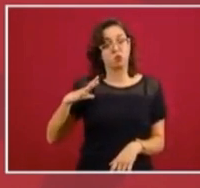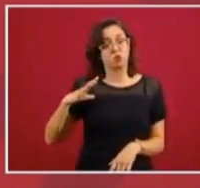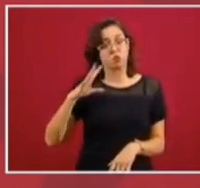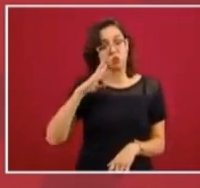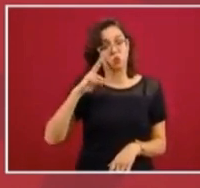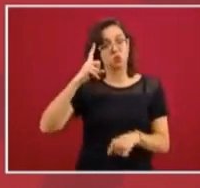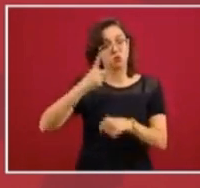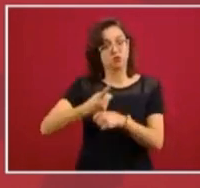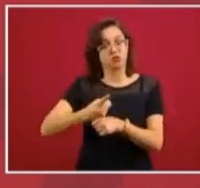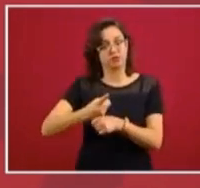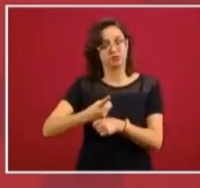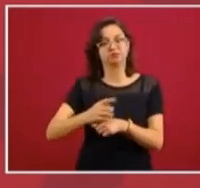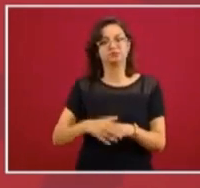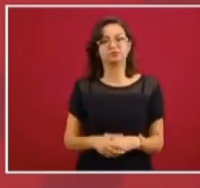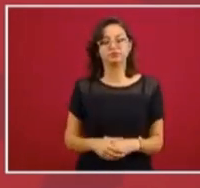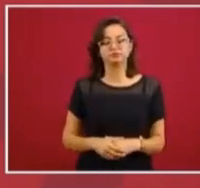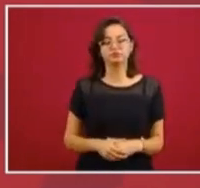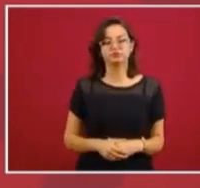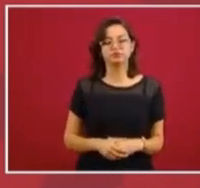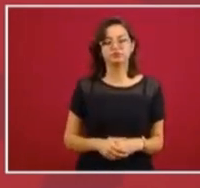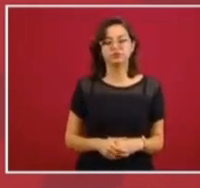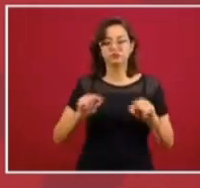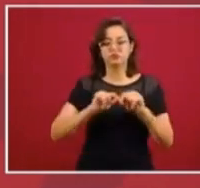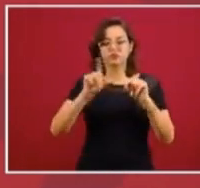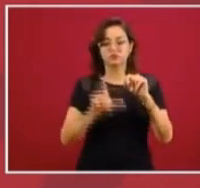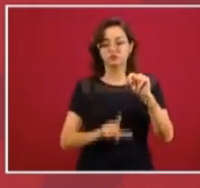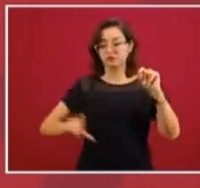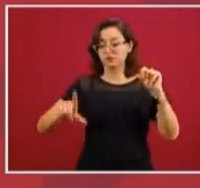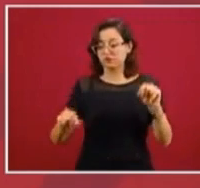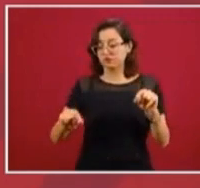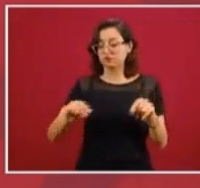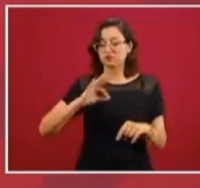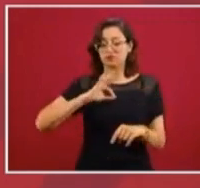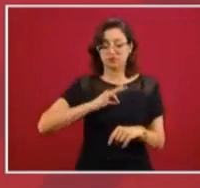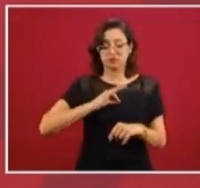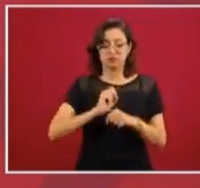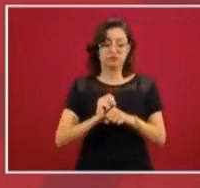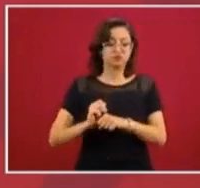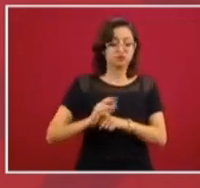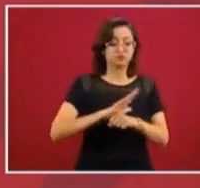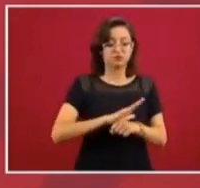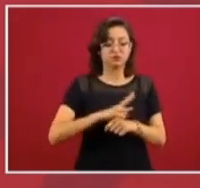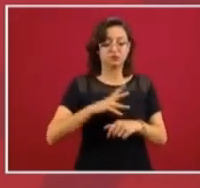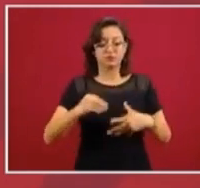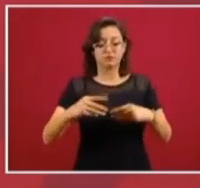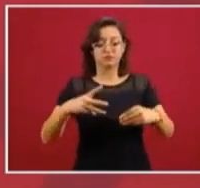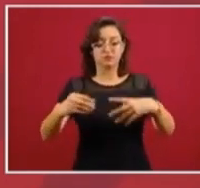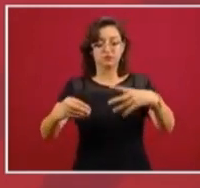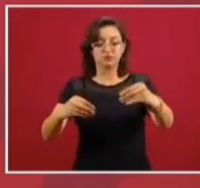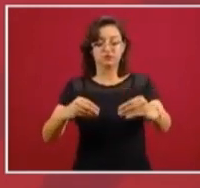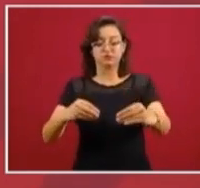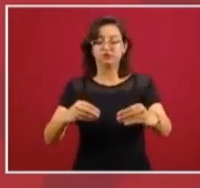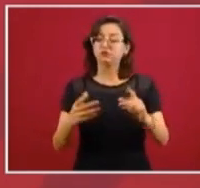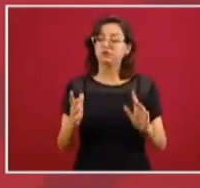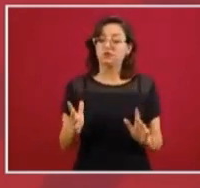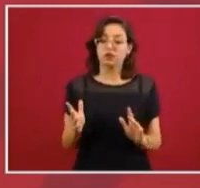Entre otras cosas, el proceso de México para enfrentar el coronavirus se ha